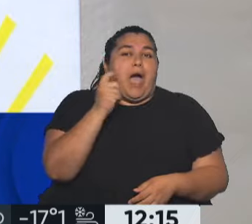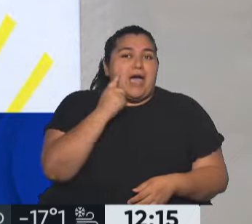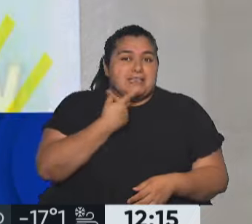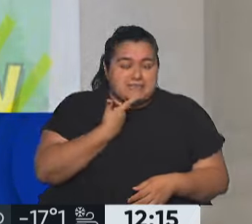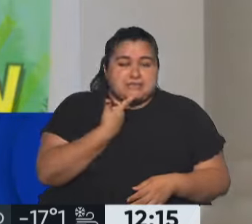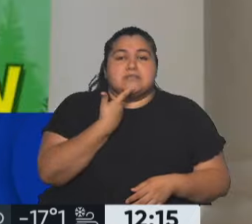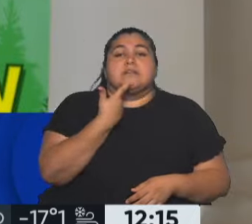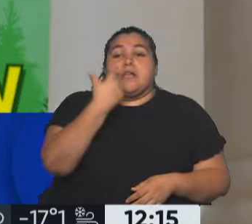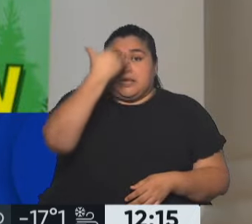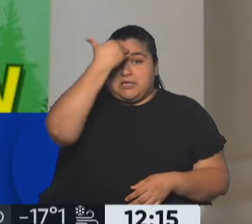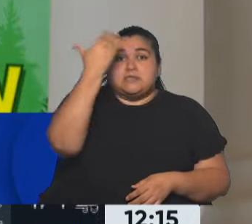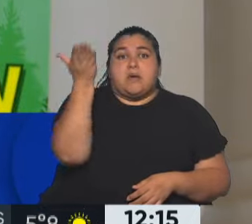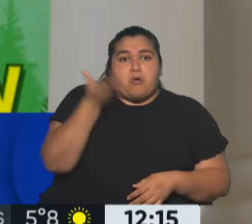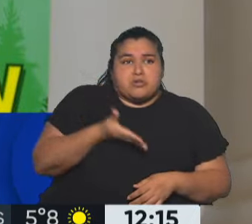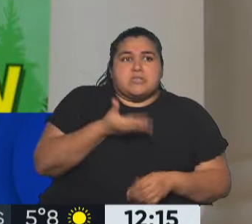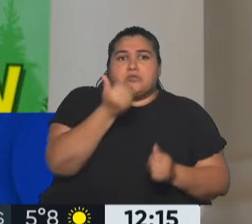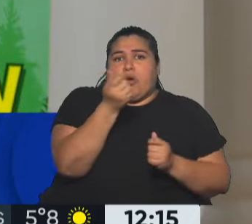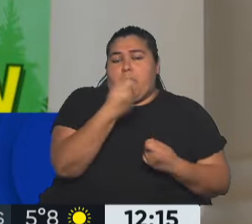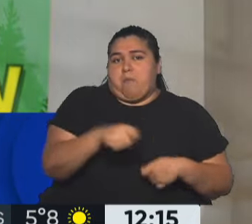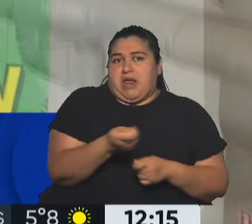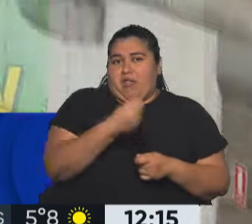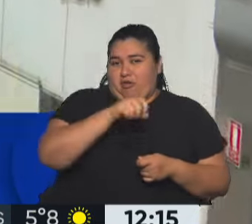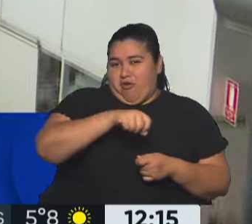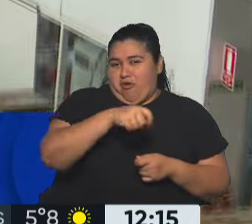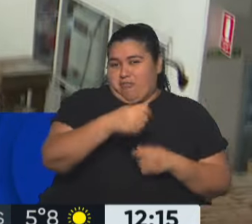un 15% del mercado de la Argentina.